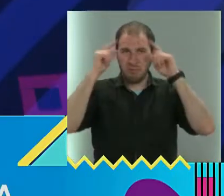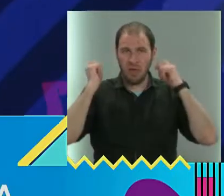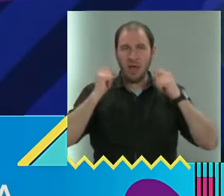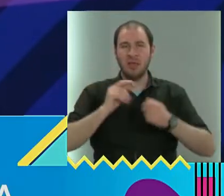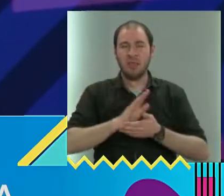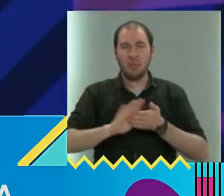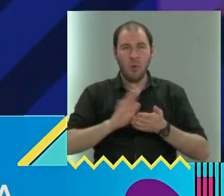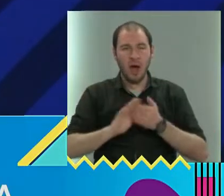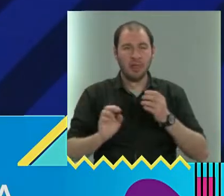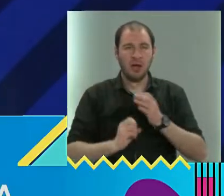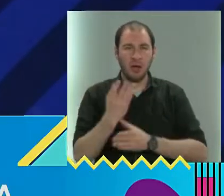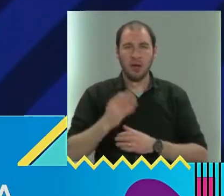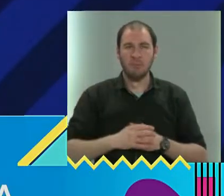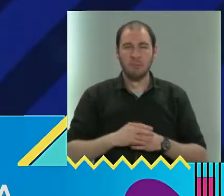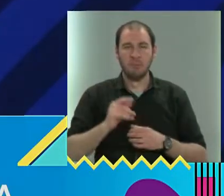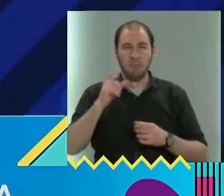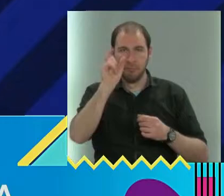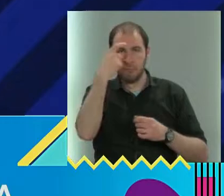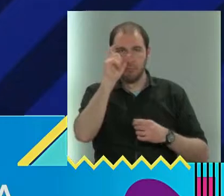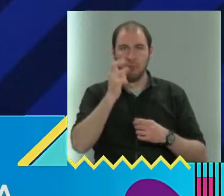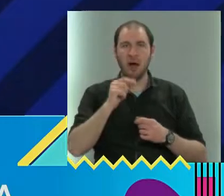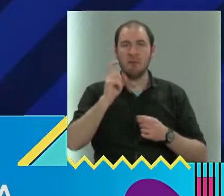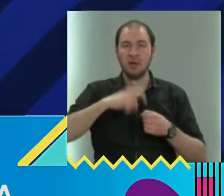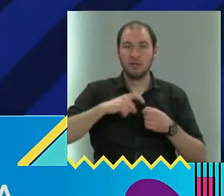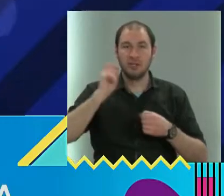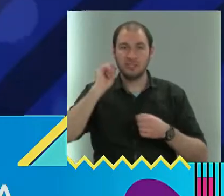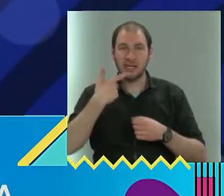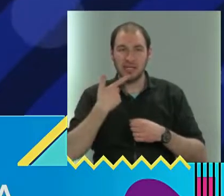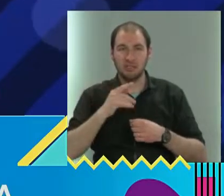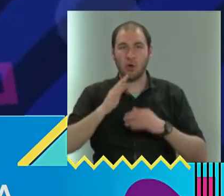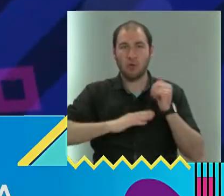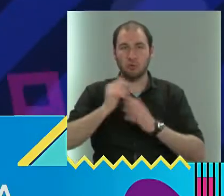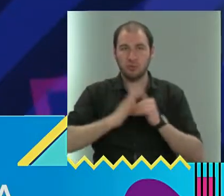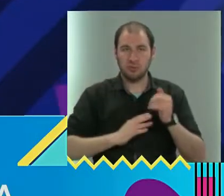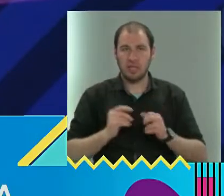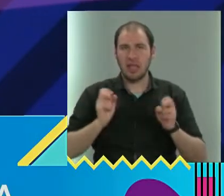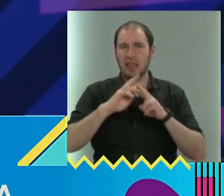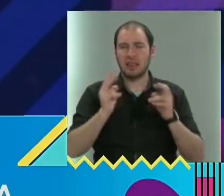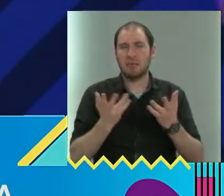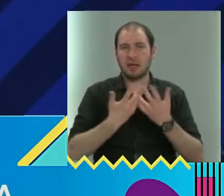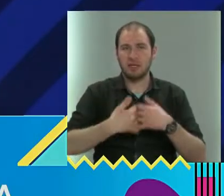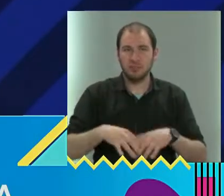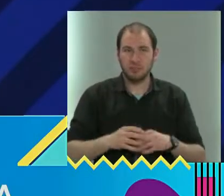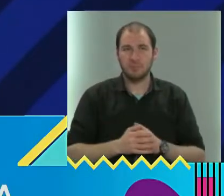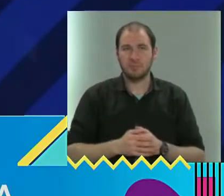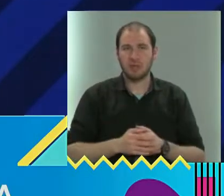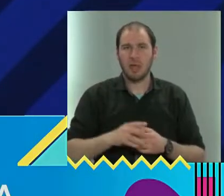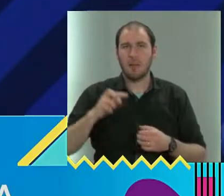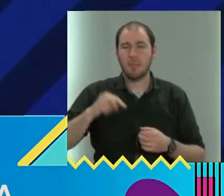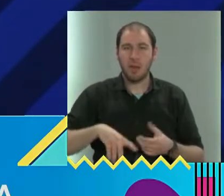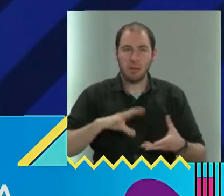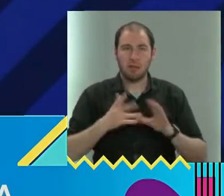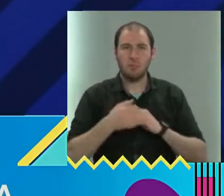enfermería, nuevas tecnologías, minería, petróleo y gas, construcciones y aquellas relacionadas con el